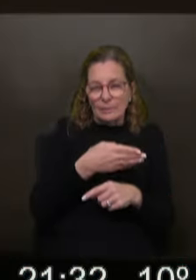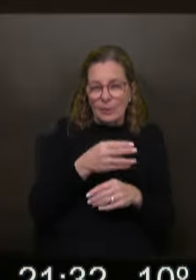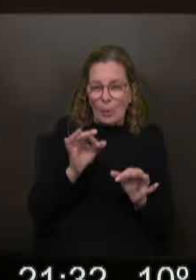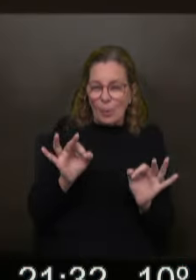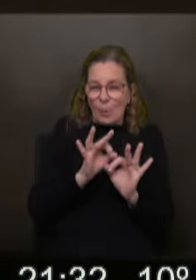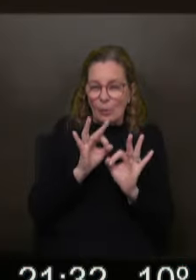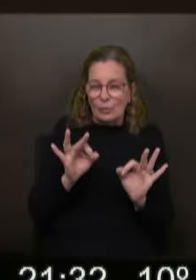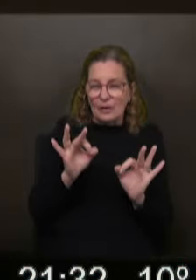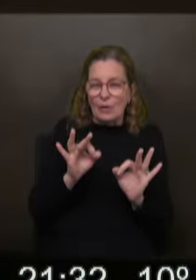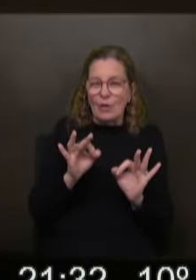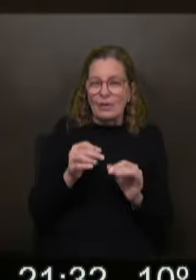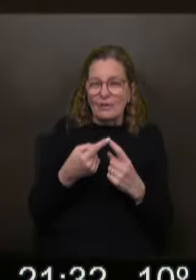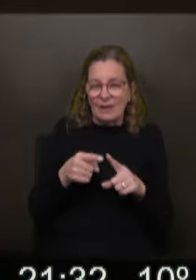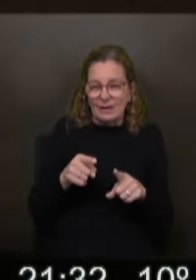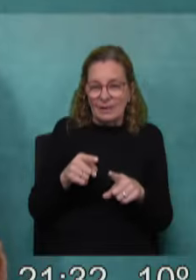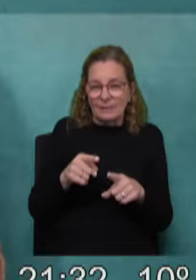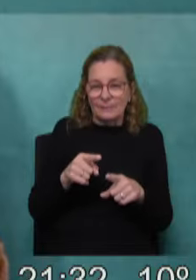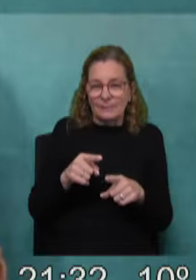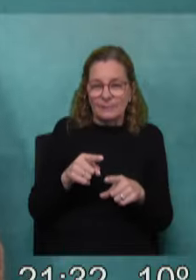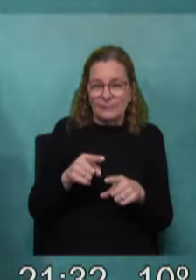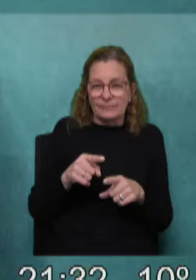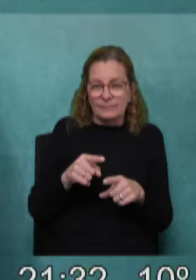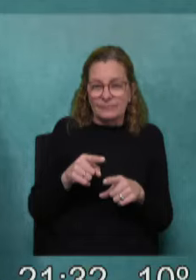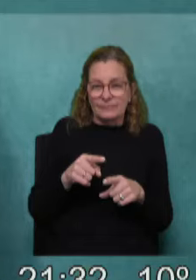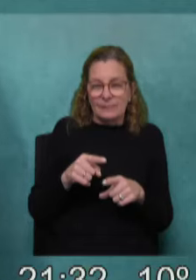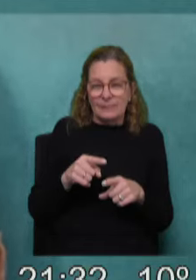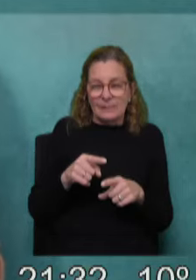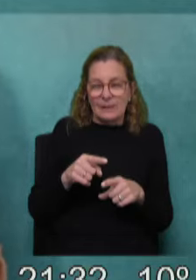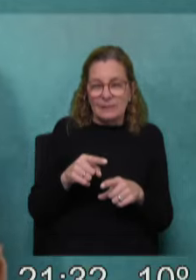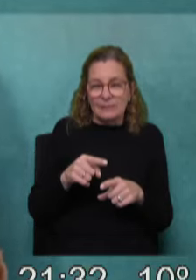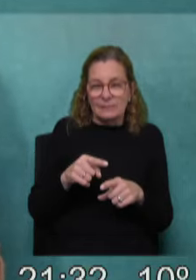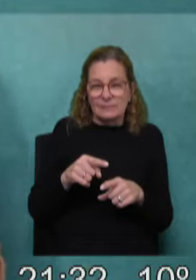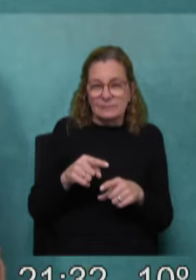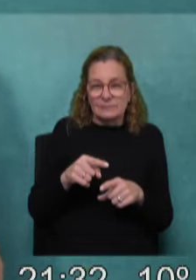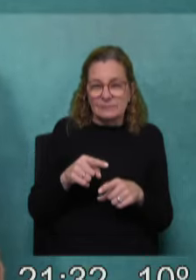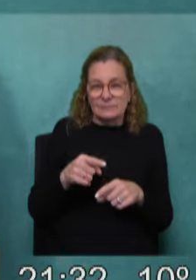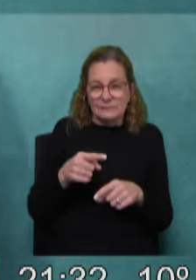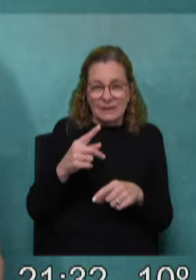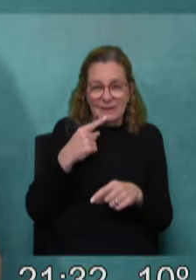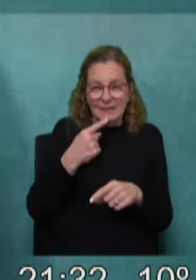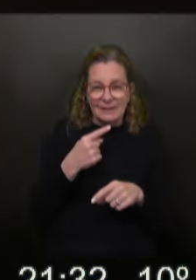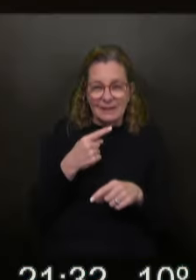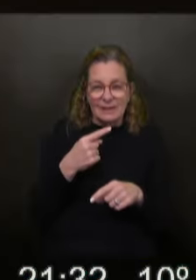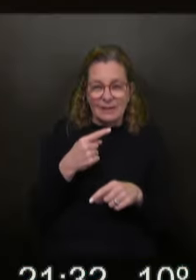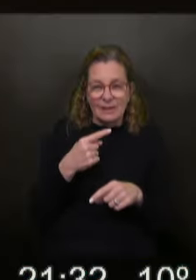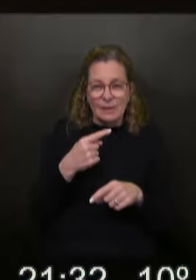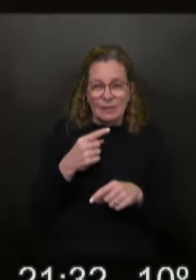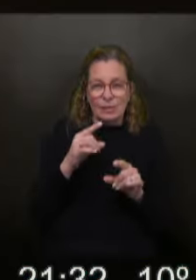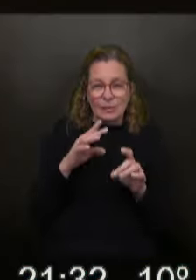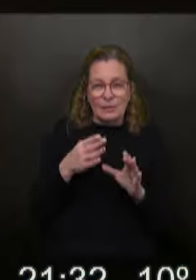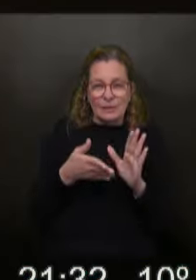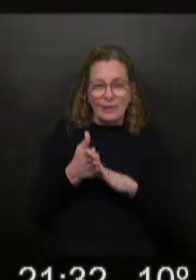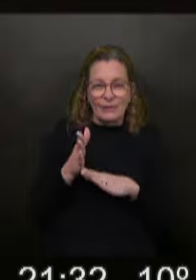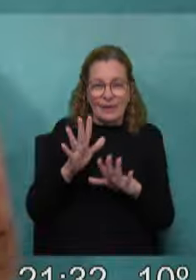músico que, o sea, que si se levantan 10 y se van, está bien. Le parece, es, ah, qué bárbaro, sí. Solo se fueron 10 hoy de la